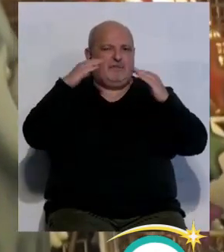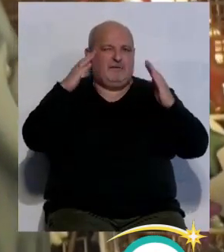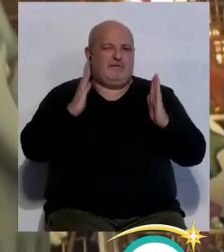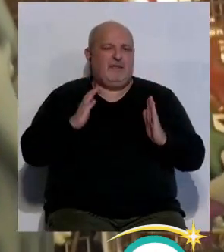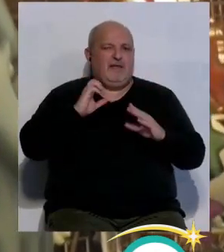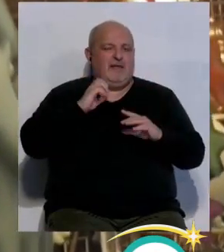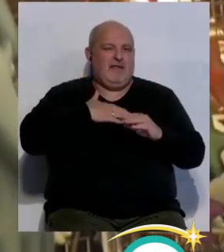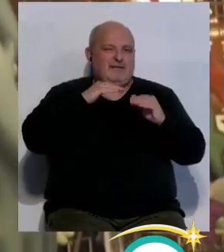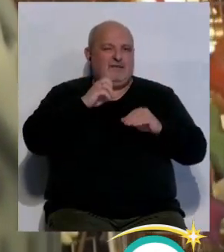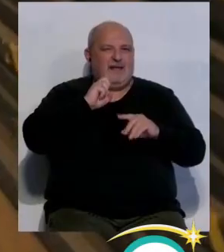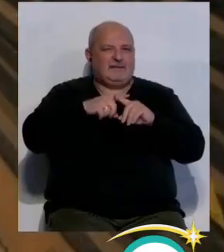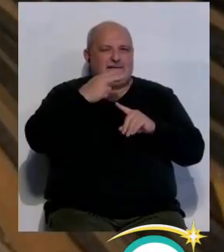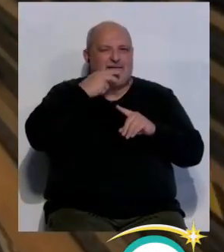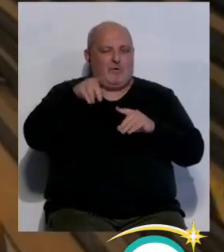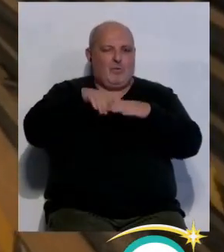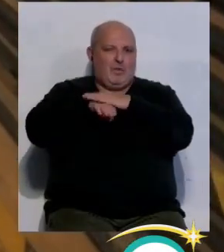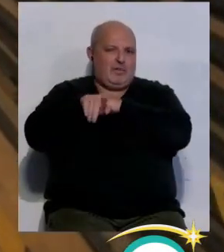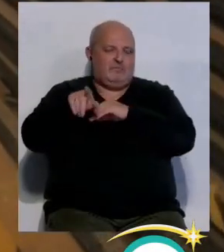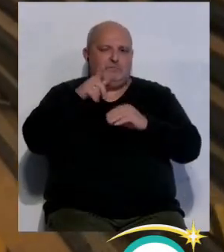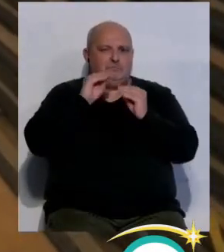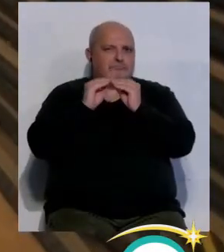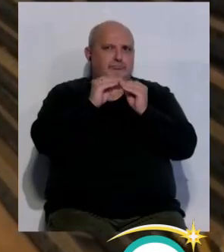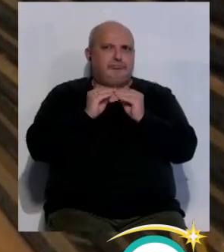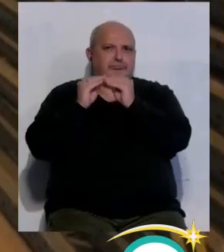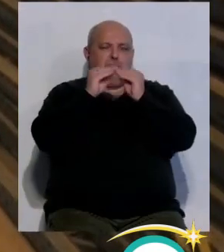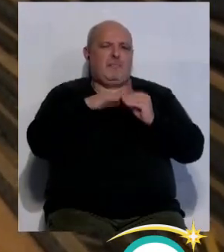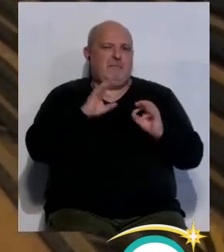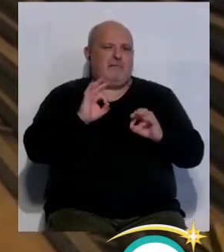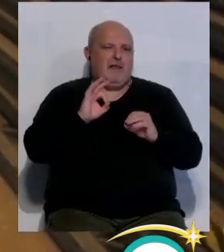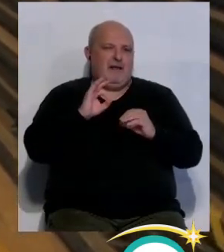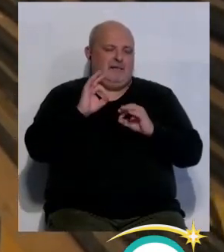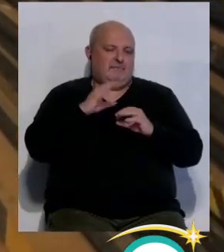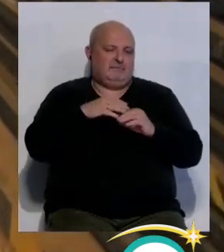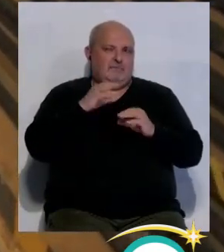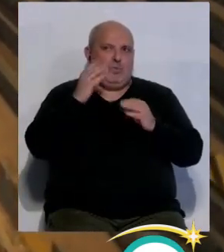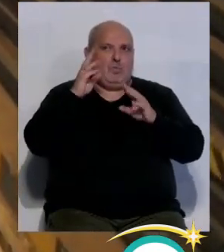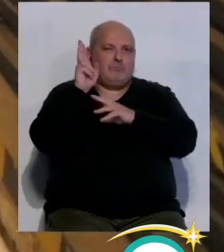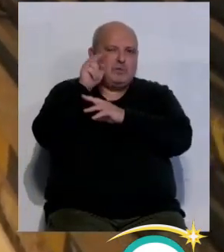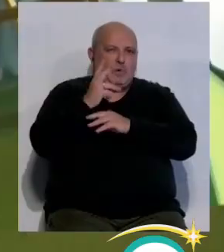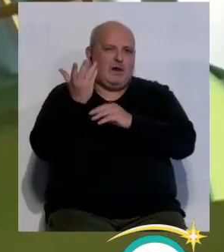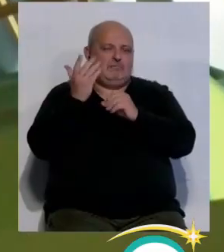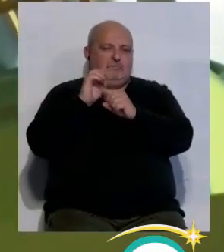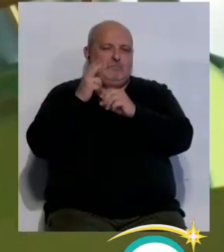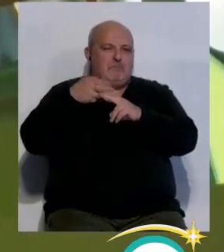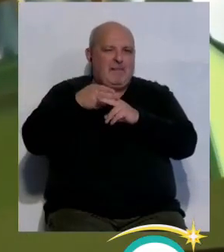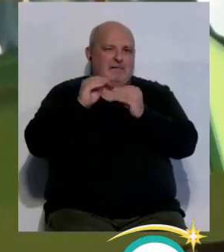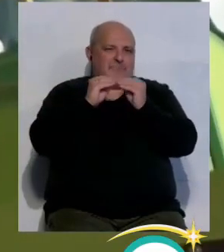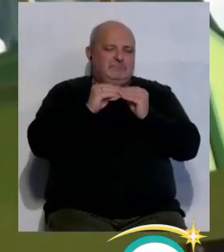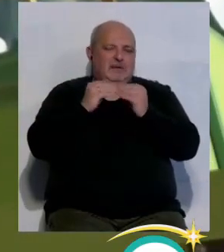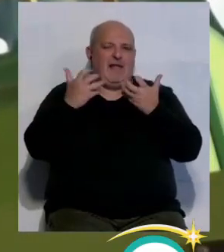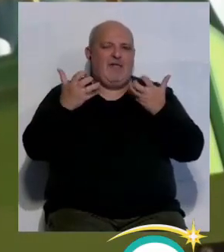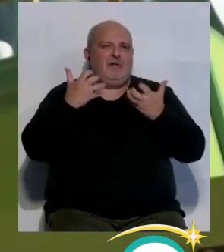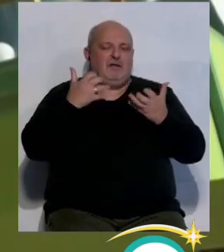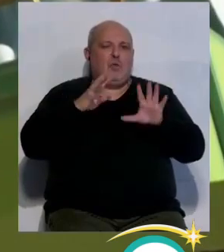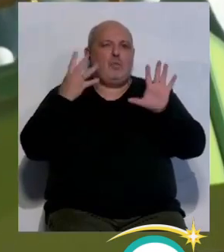depósitos de tabaco. Operarios de planning decorados aprovechan las horas previas para dar los últimos retoques y rematar los adornos de